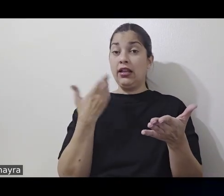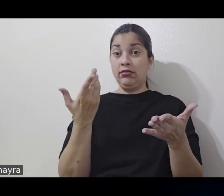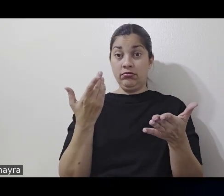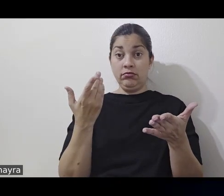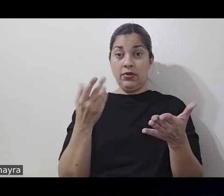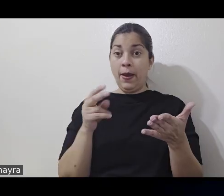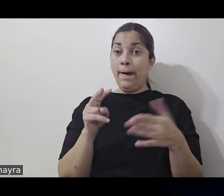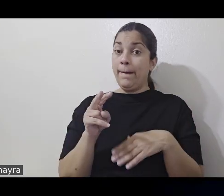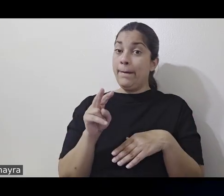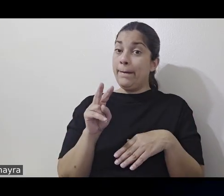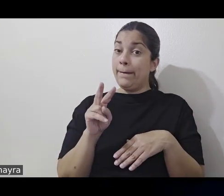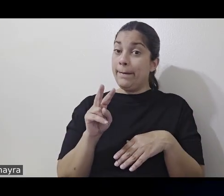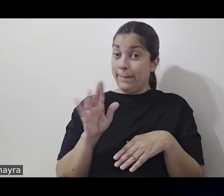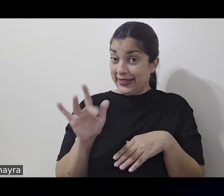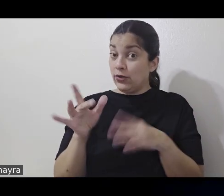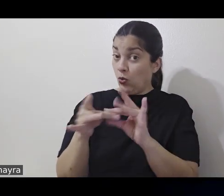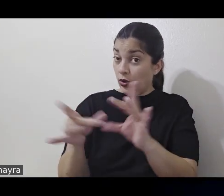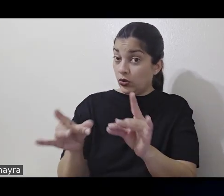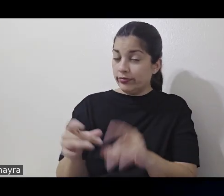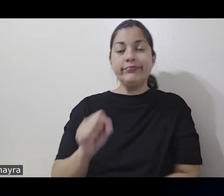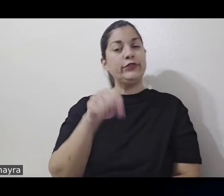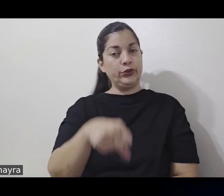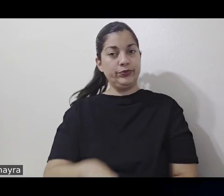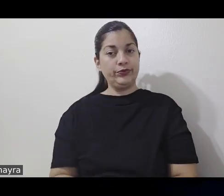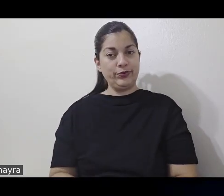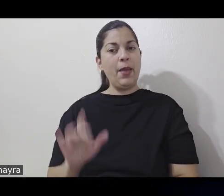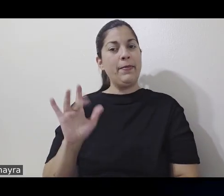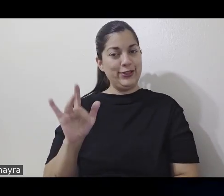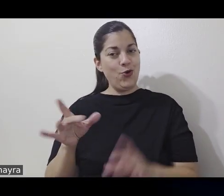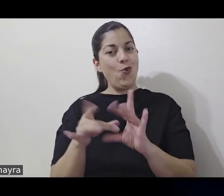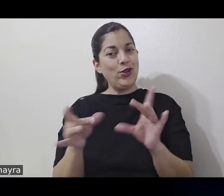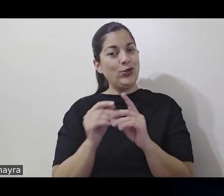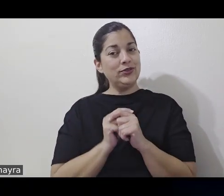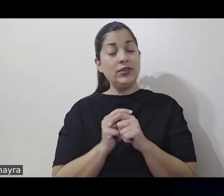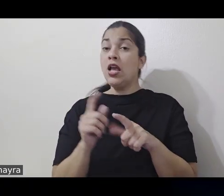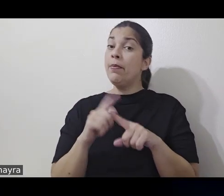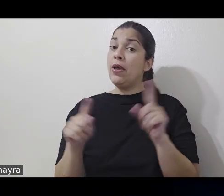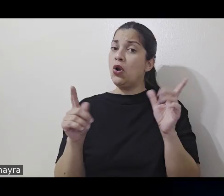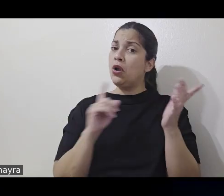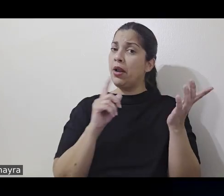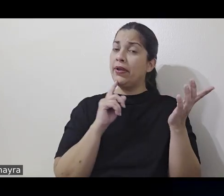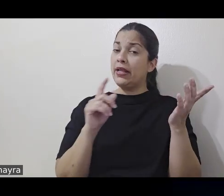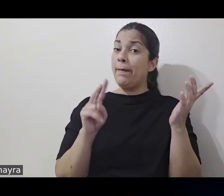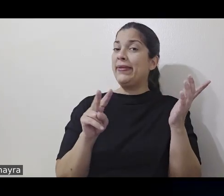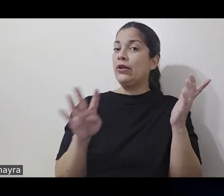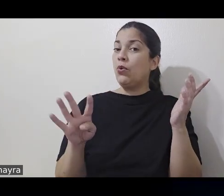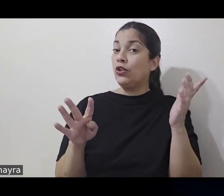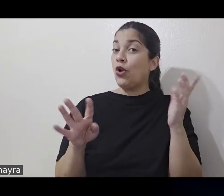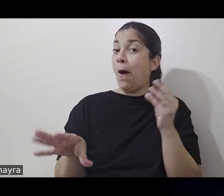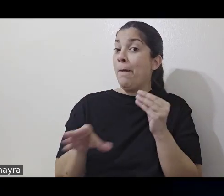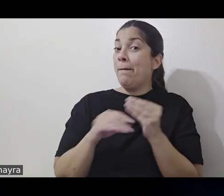y al cabo, 25 cuentos. Sí, 25 cuentos. Pero entonces son realmente 24 y